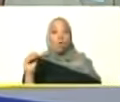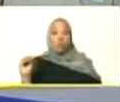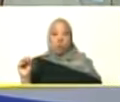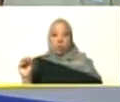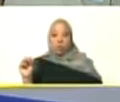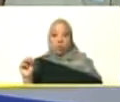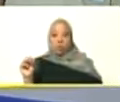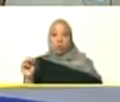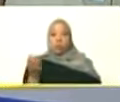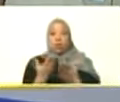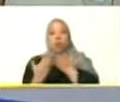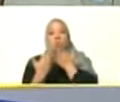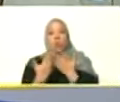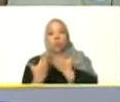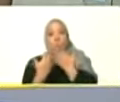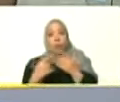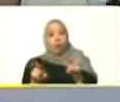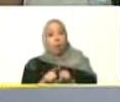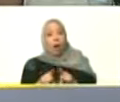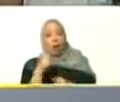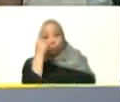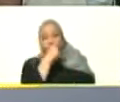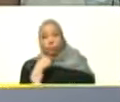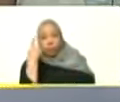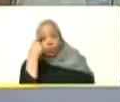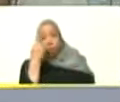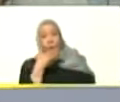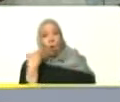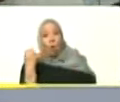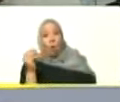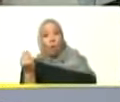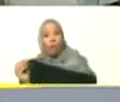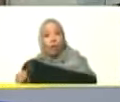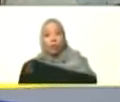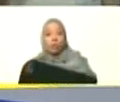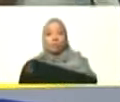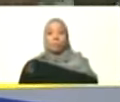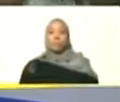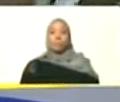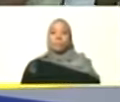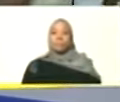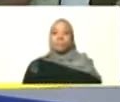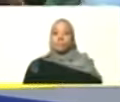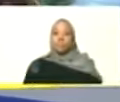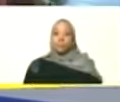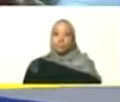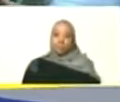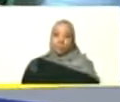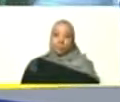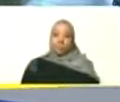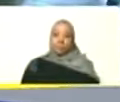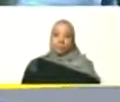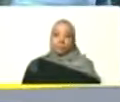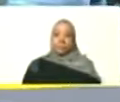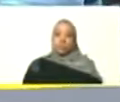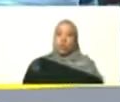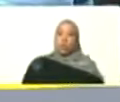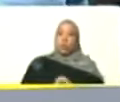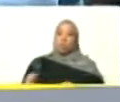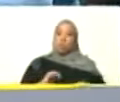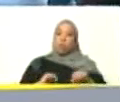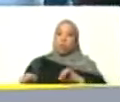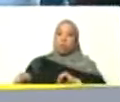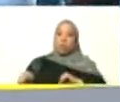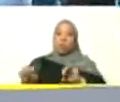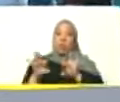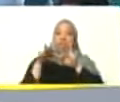Gabriela parece una estudiante, más bien, una muchacha. Y de Nereida, del Movimiento Bolivariano